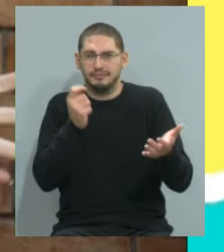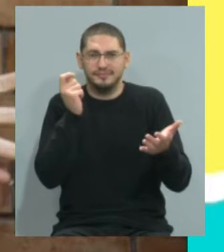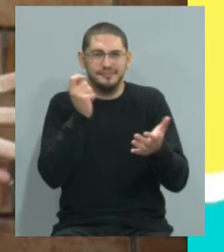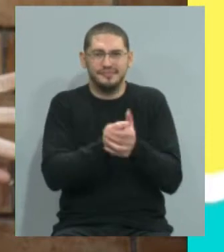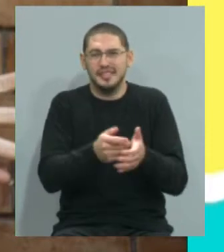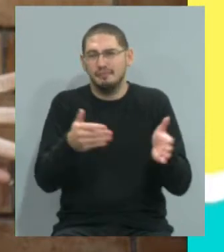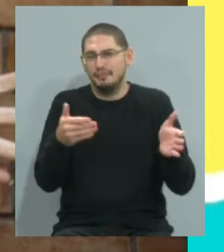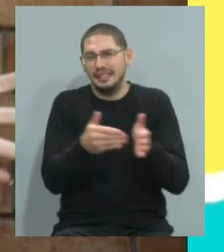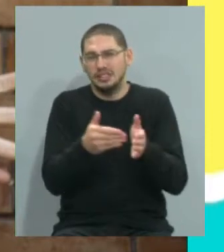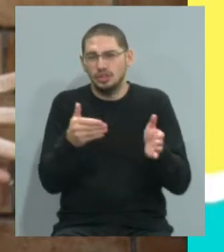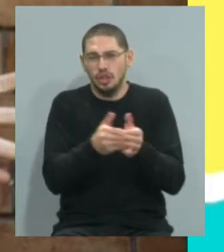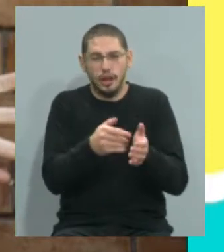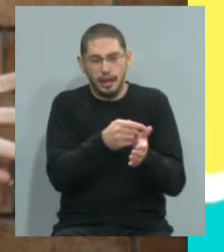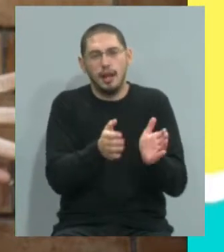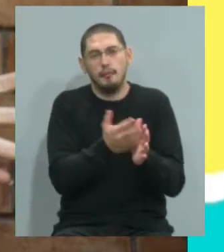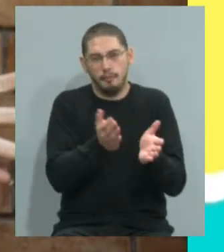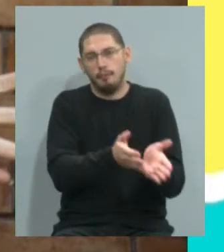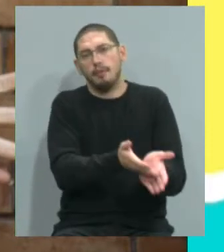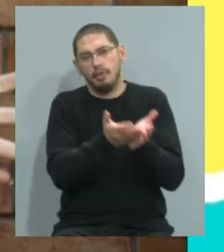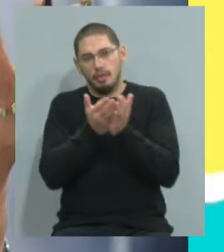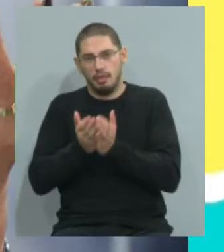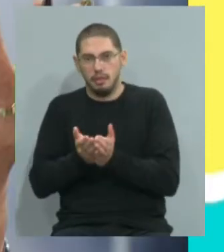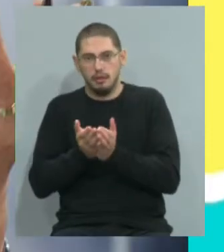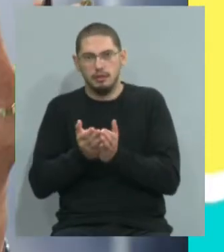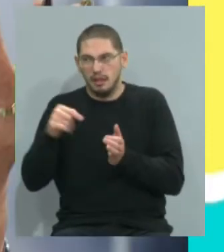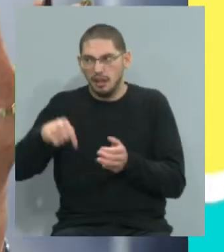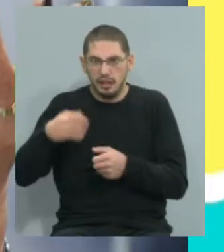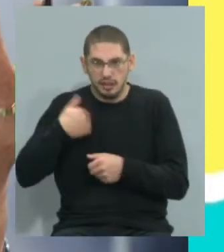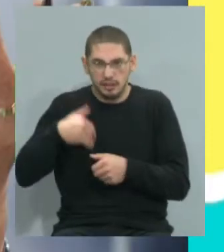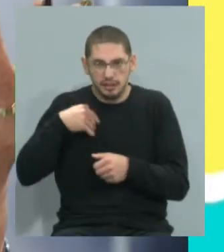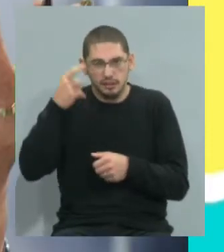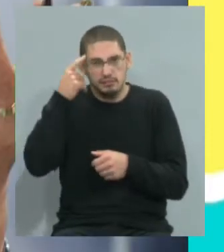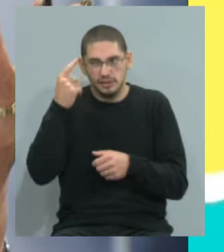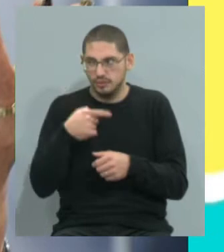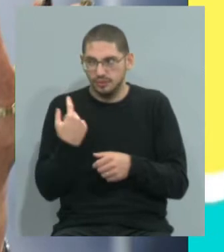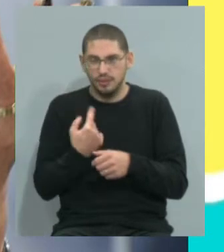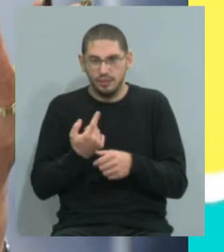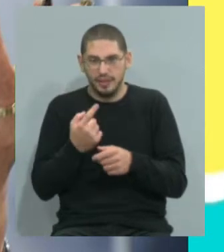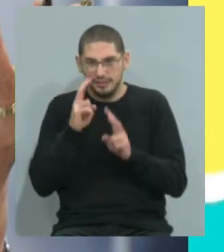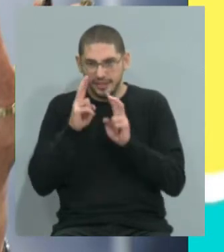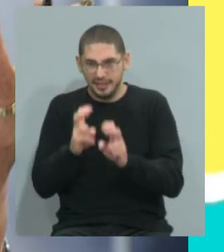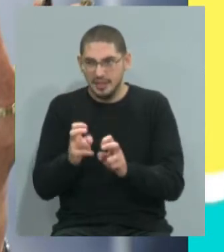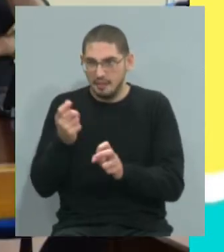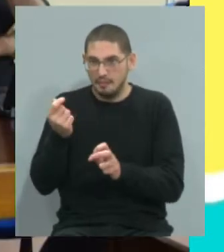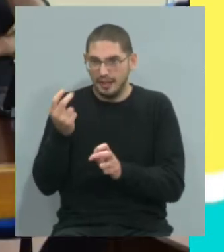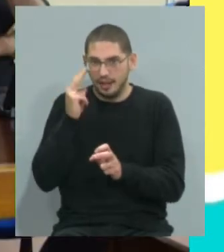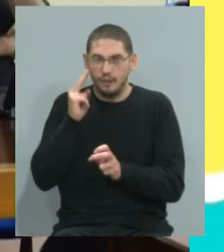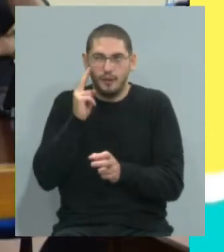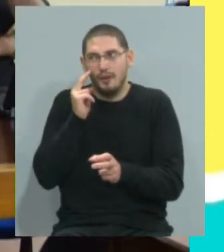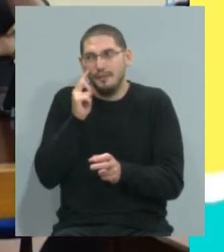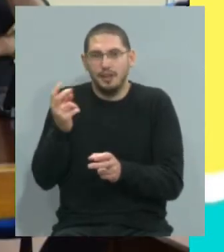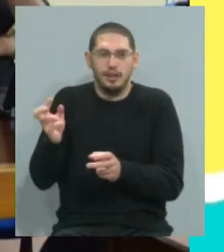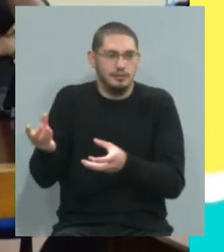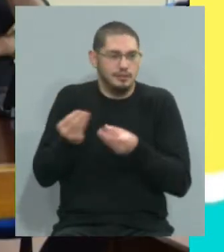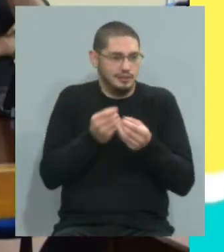millonarios para que esas revistas sean accesibles. Por ejemplo, Argentina, no podemos pensar que ninguna de nosotras investigadoras vamos a tener el dinero para pagar eso, pero